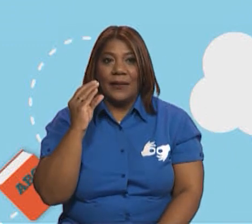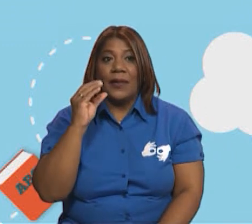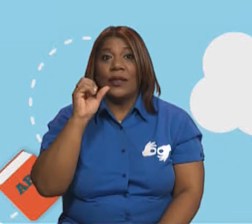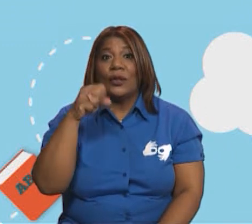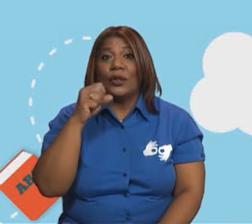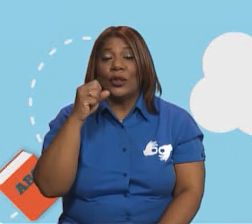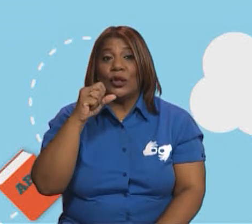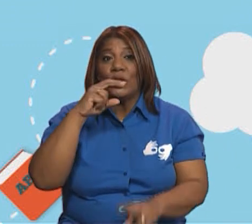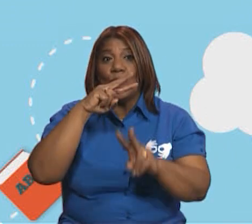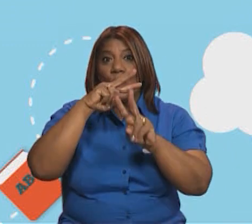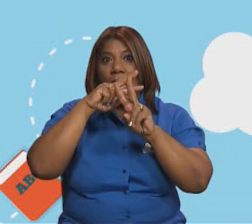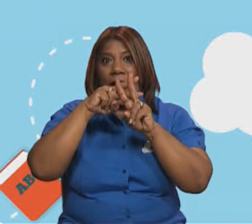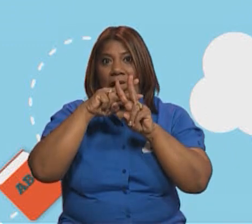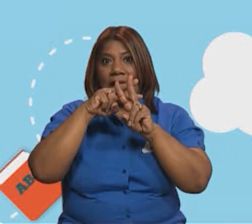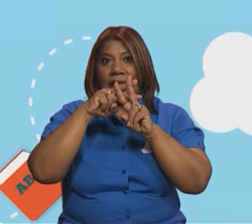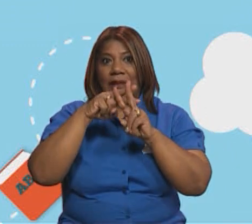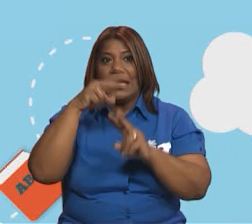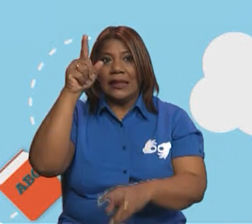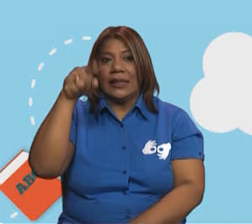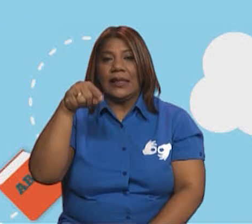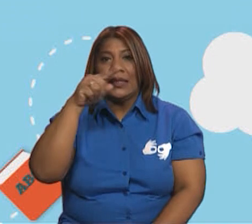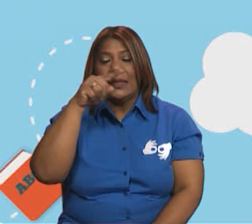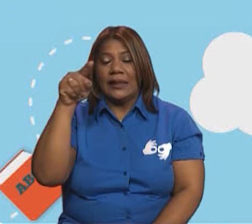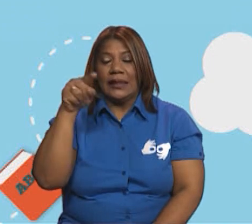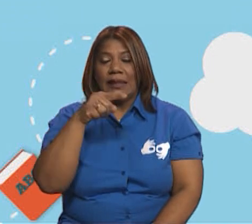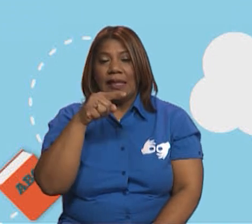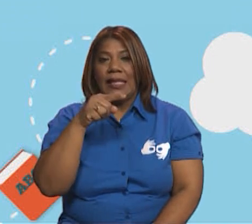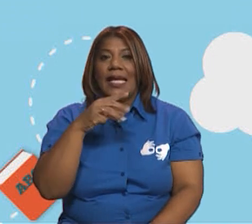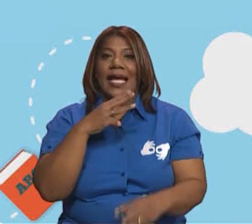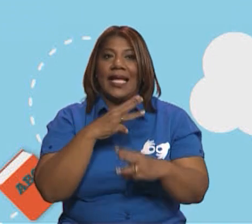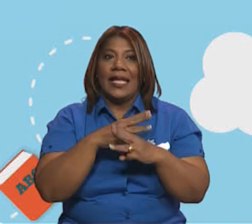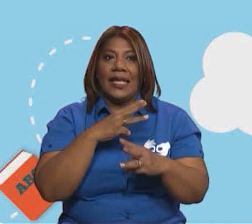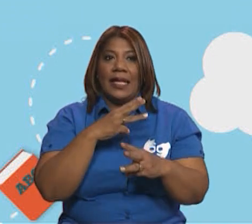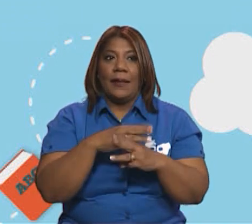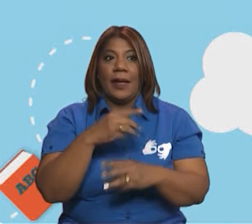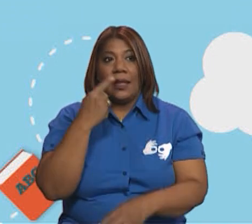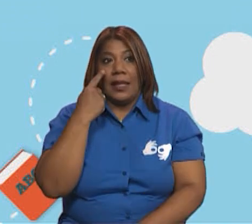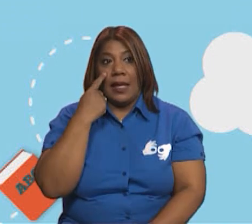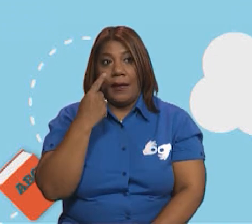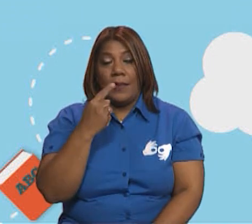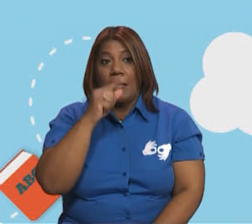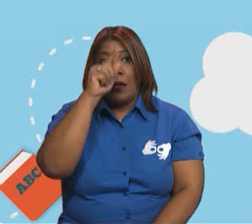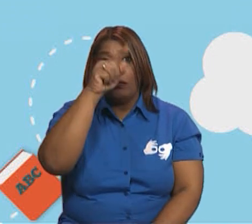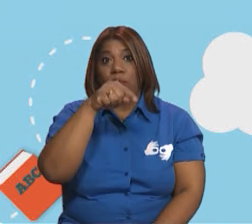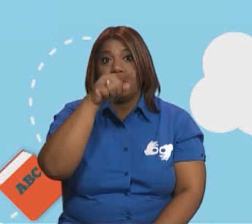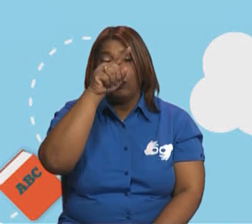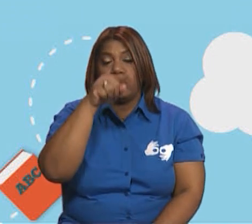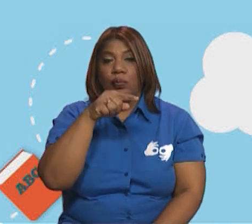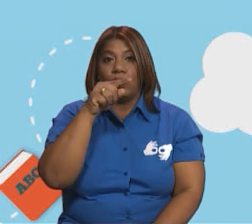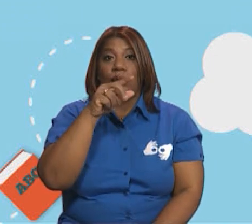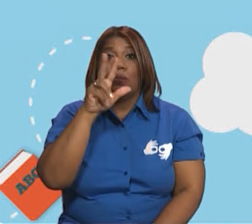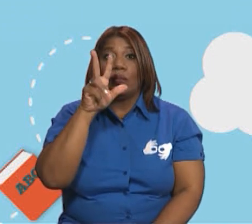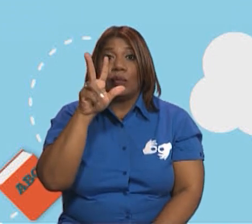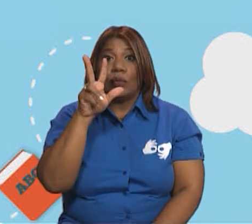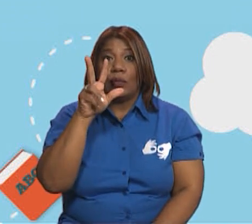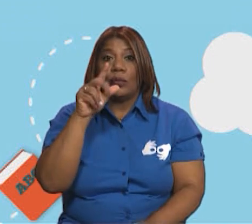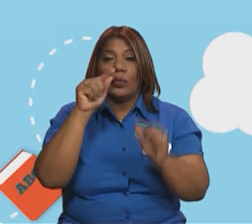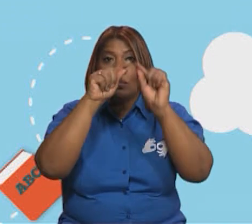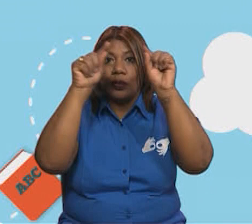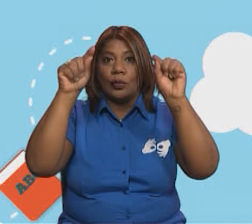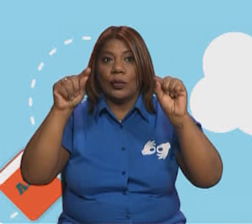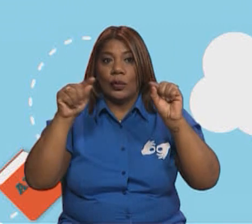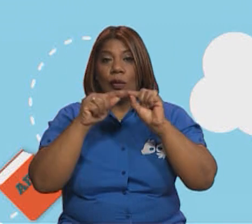a dibujar un objeto utilizando los siguientes polígonos. Un triángulo, tres cuadrados y